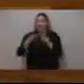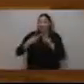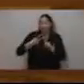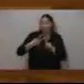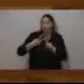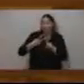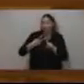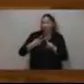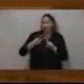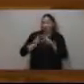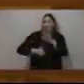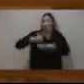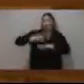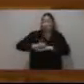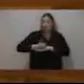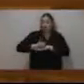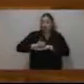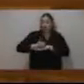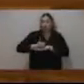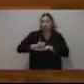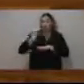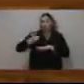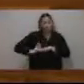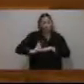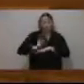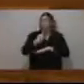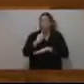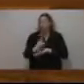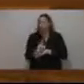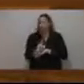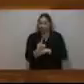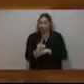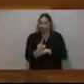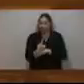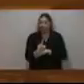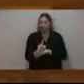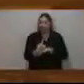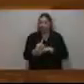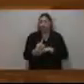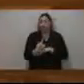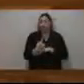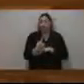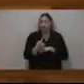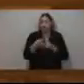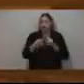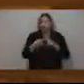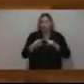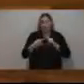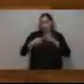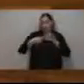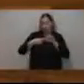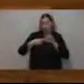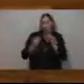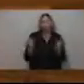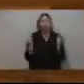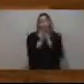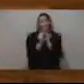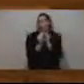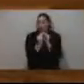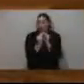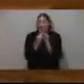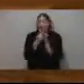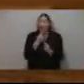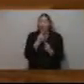Supremo viene a reproducir prácticamente en sus estrictos términos la primera sentencia, expresando de forma